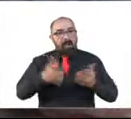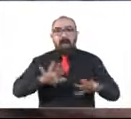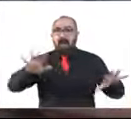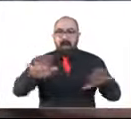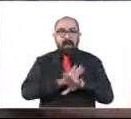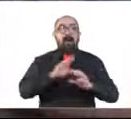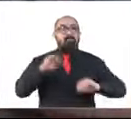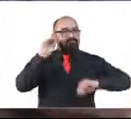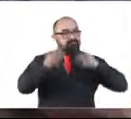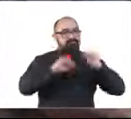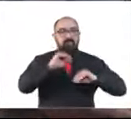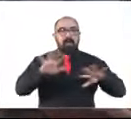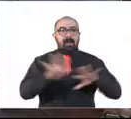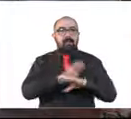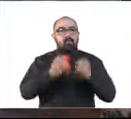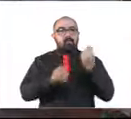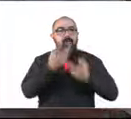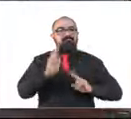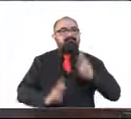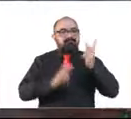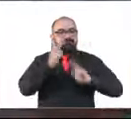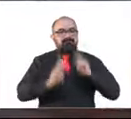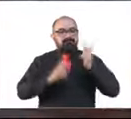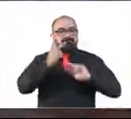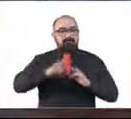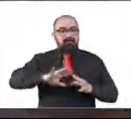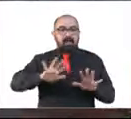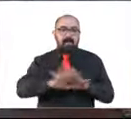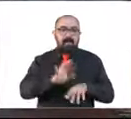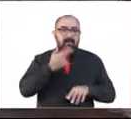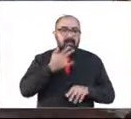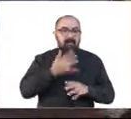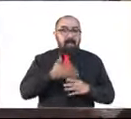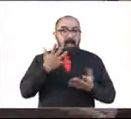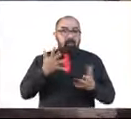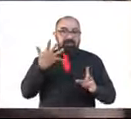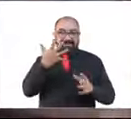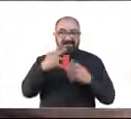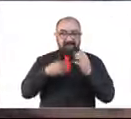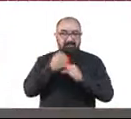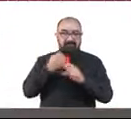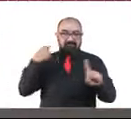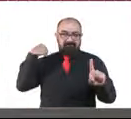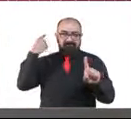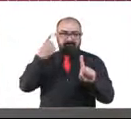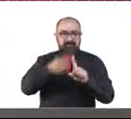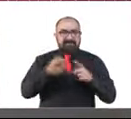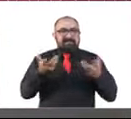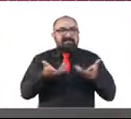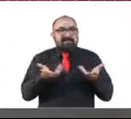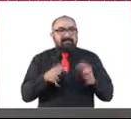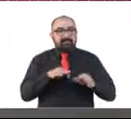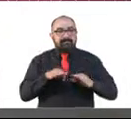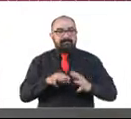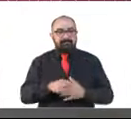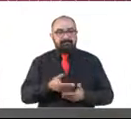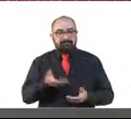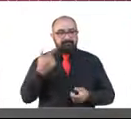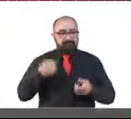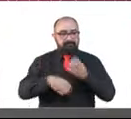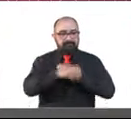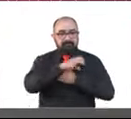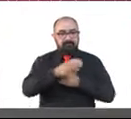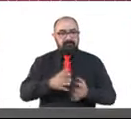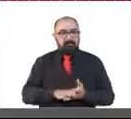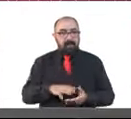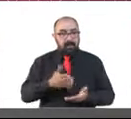verde. Adelante, doctora, ¿qué ha pasado en la Ciudad de México en estos casi 5 años? Bueno, ahora que el